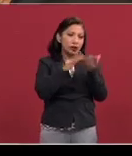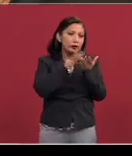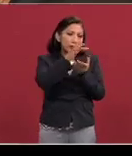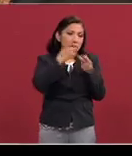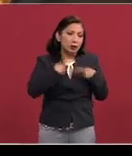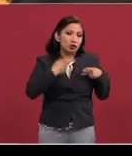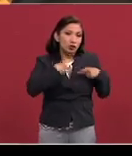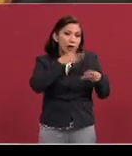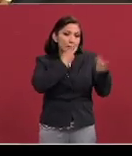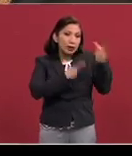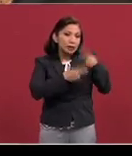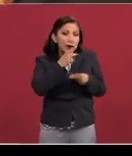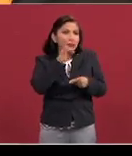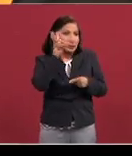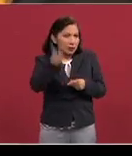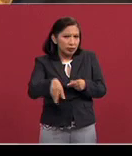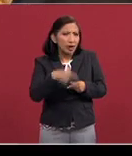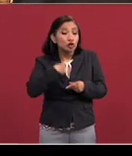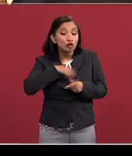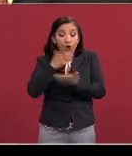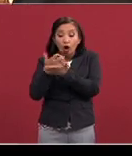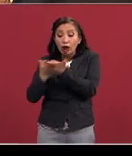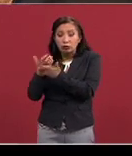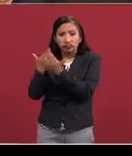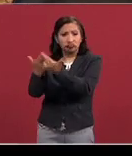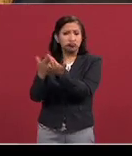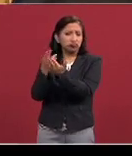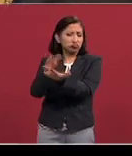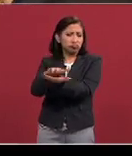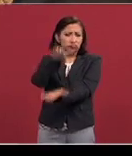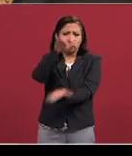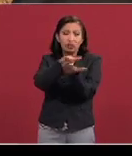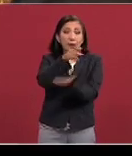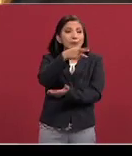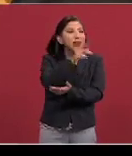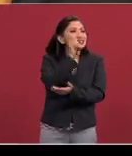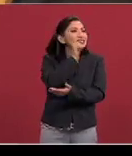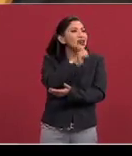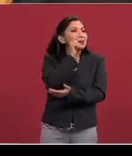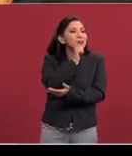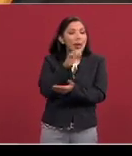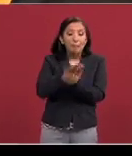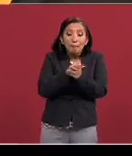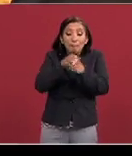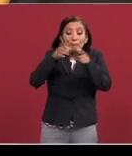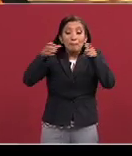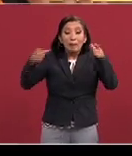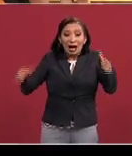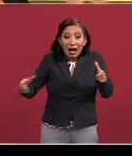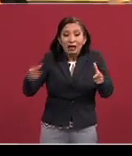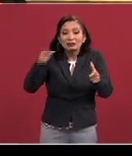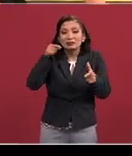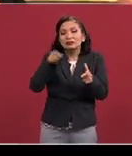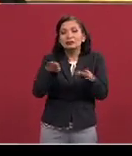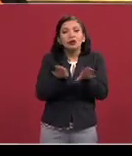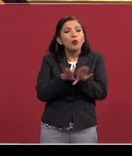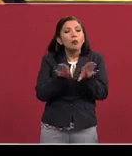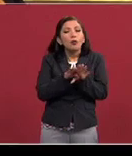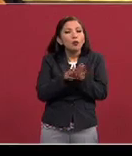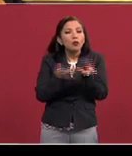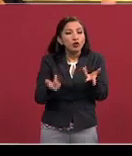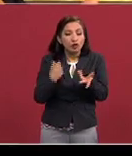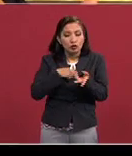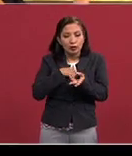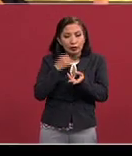agradecimiento, porque si bien es cierto que nuestras colecciones son muy ricas, siempre se amplían, y la fórmula